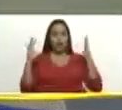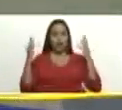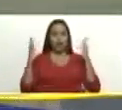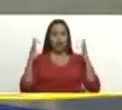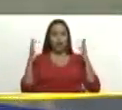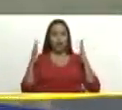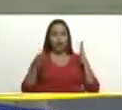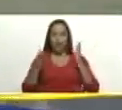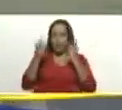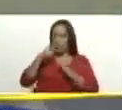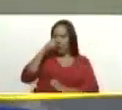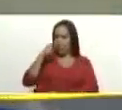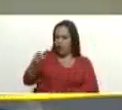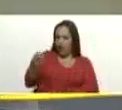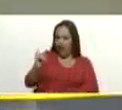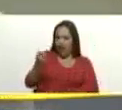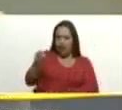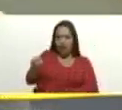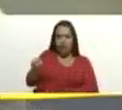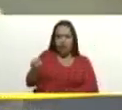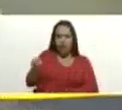¿Qué edad tienes tú, Chino?